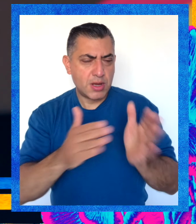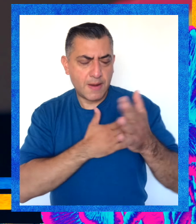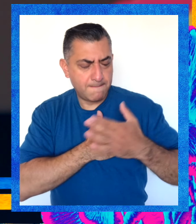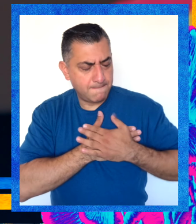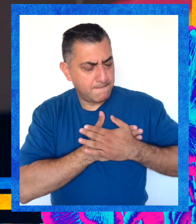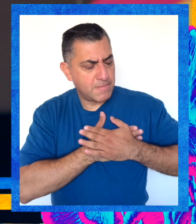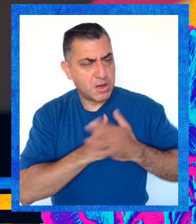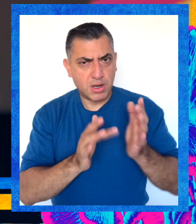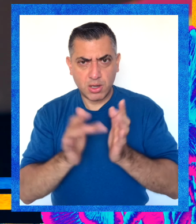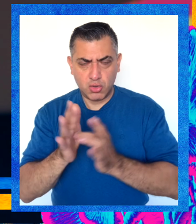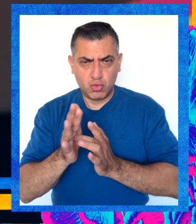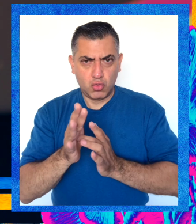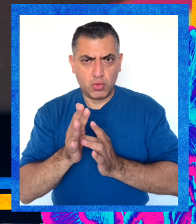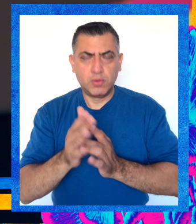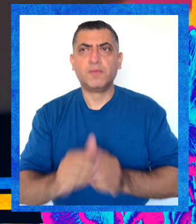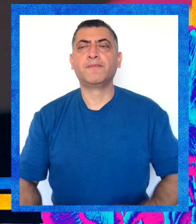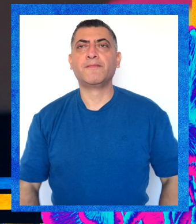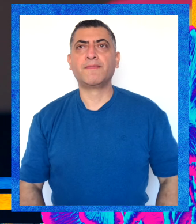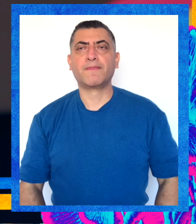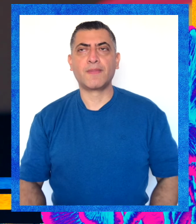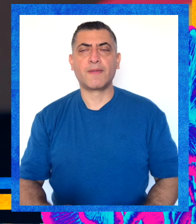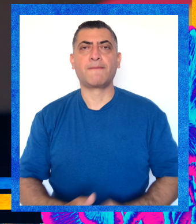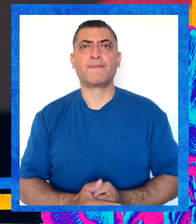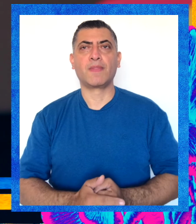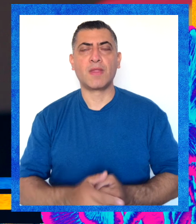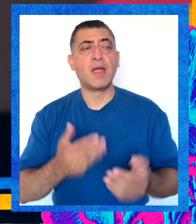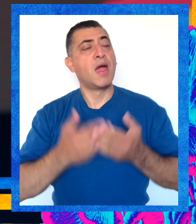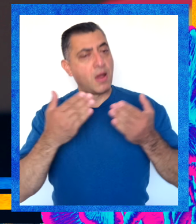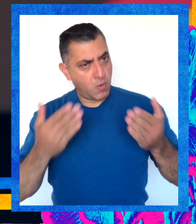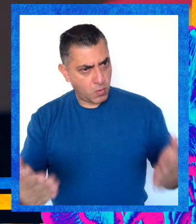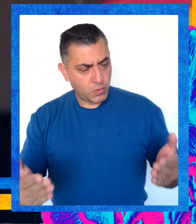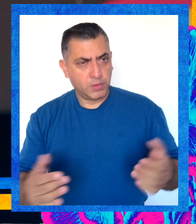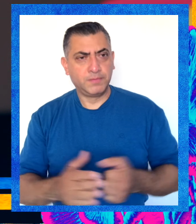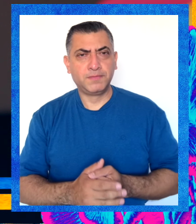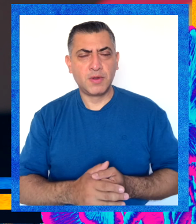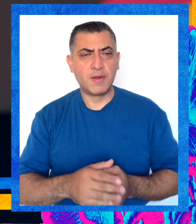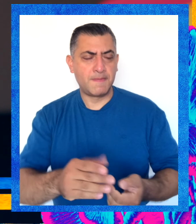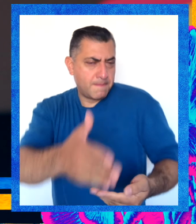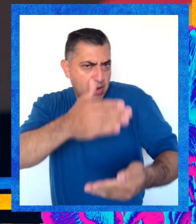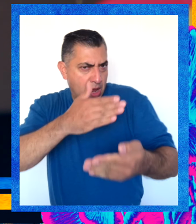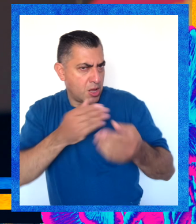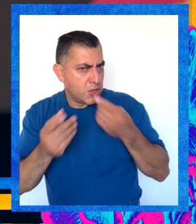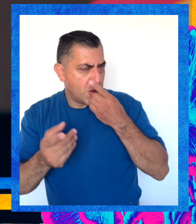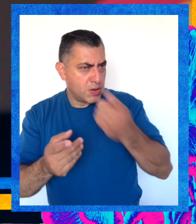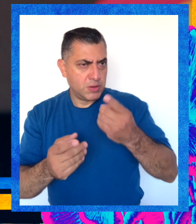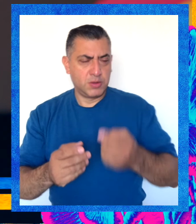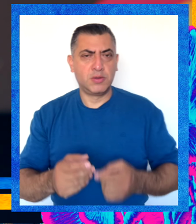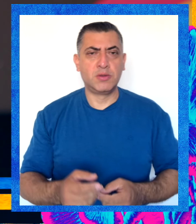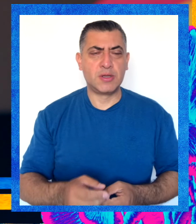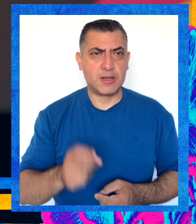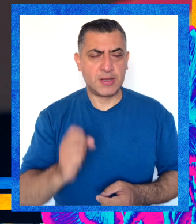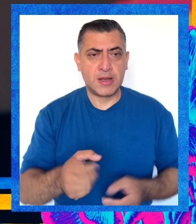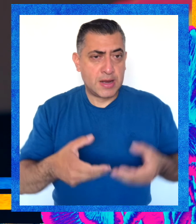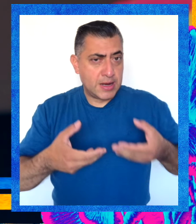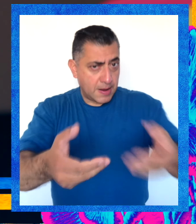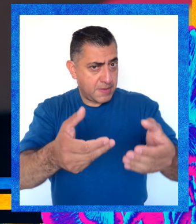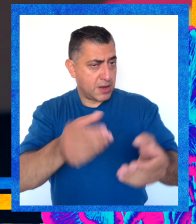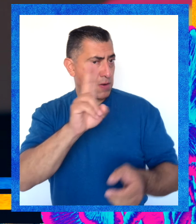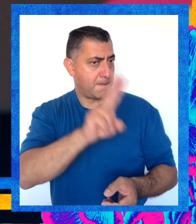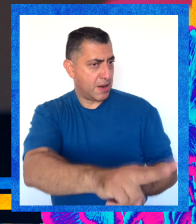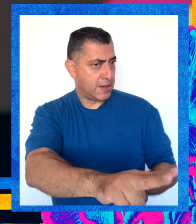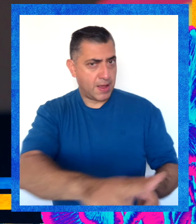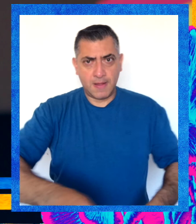jesús y darle gracias por la gran salvación quiero dar algunas consideraciones previas al mensaje que he titulado el camino